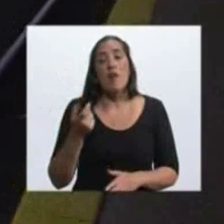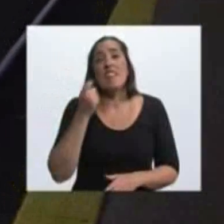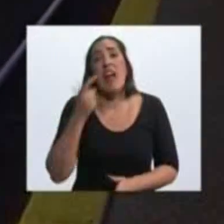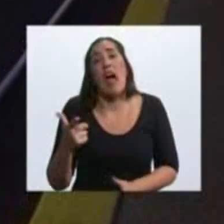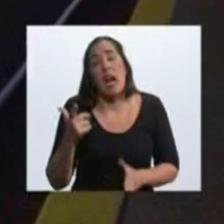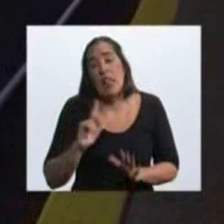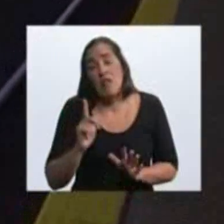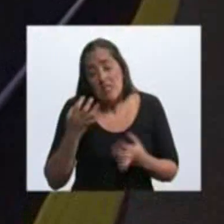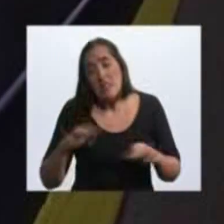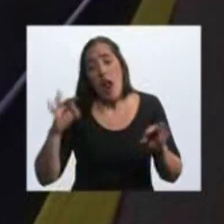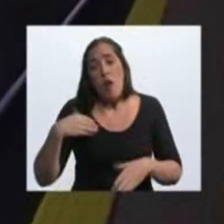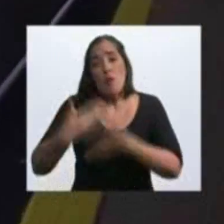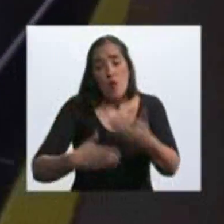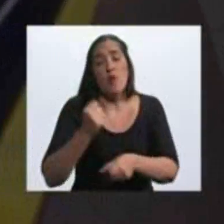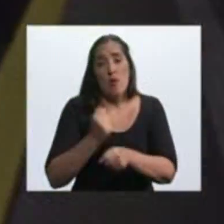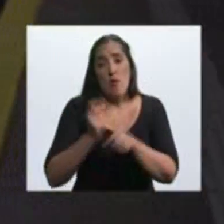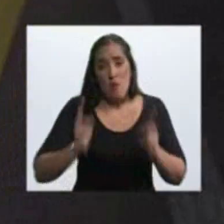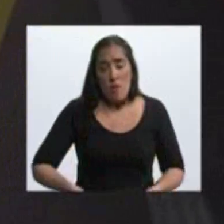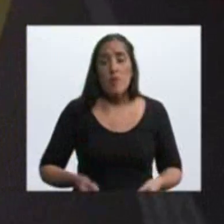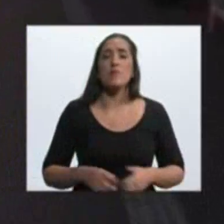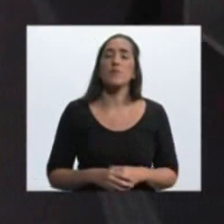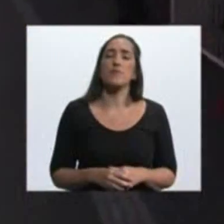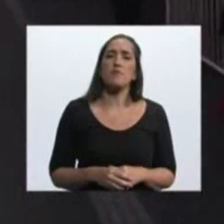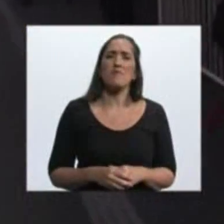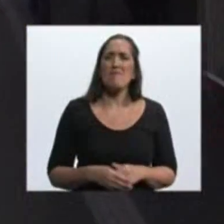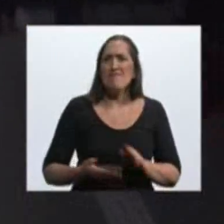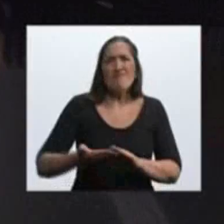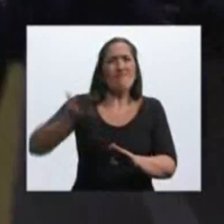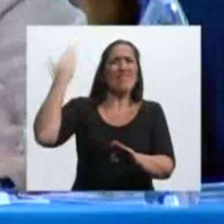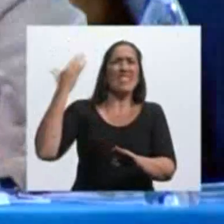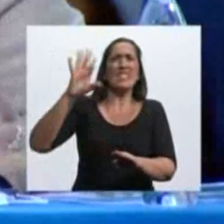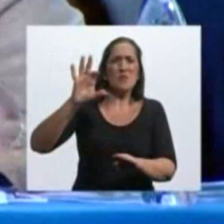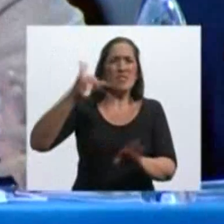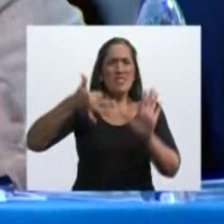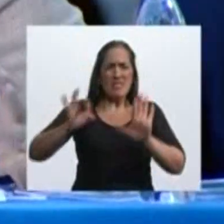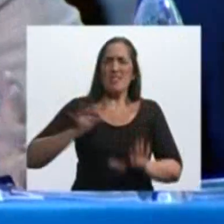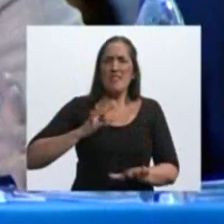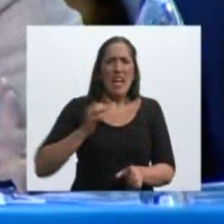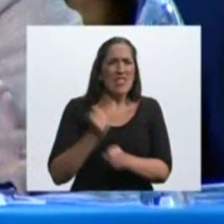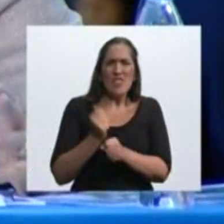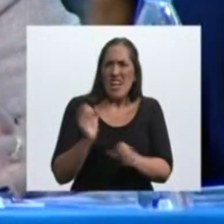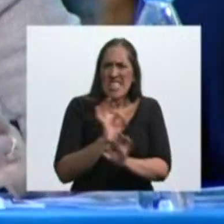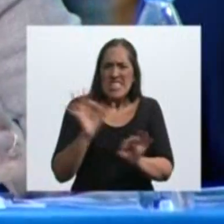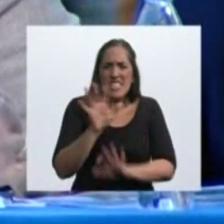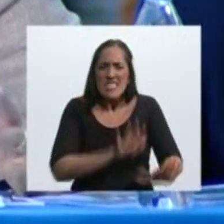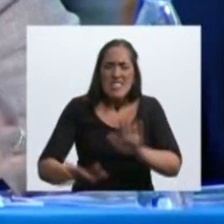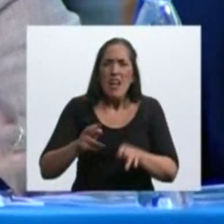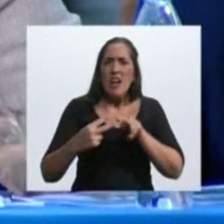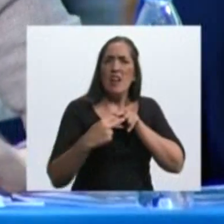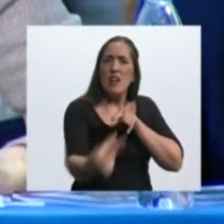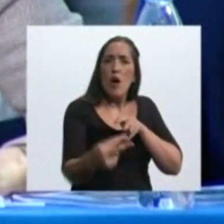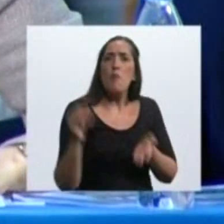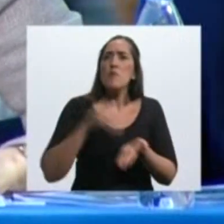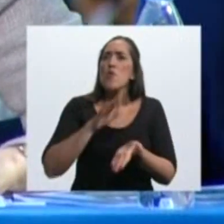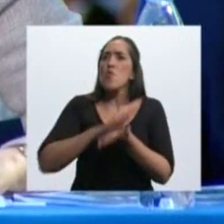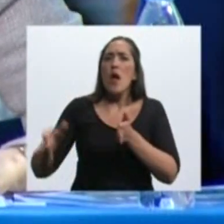todo esto no se hacía desde hace 50 o 60 años que no había nuevas formaciones en la